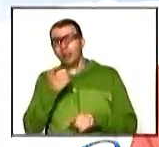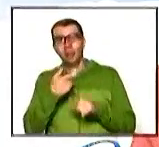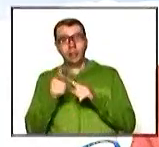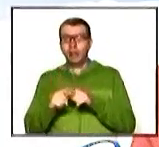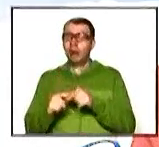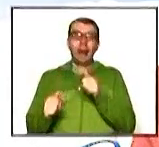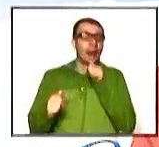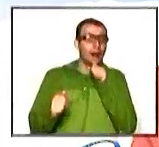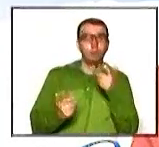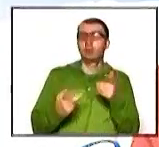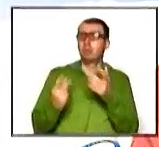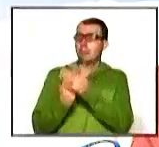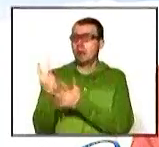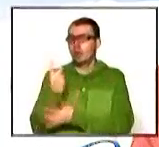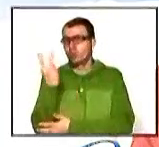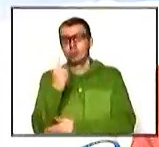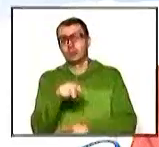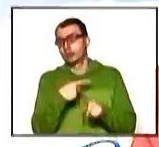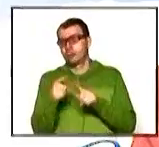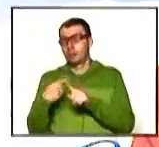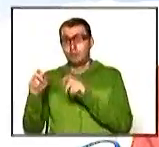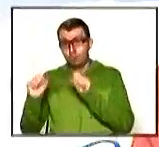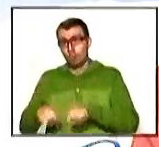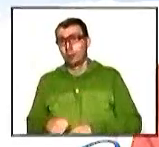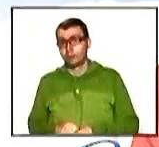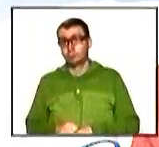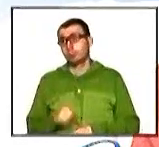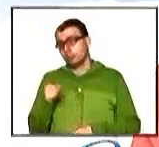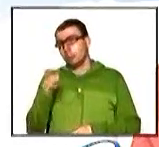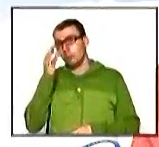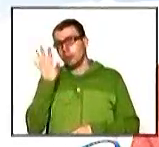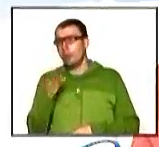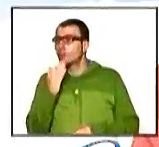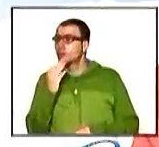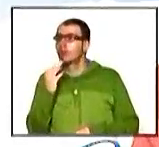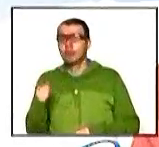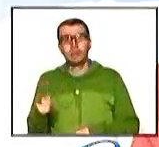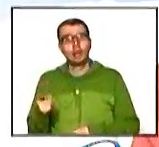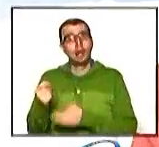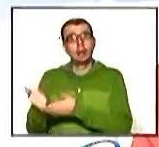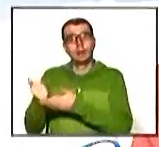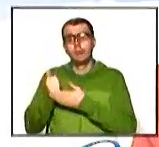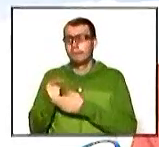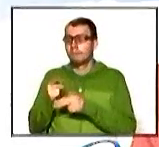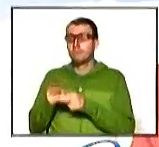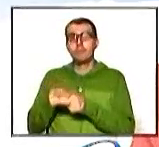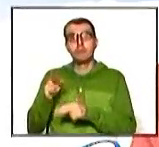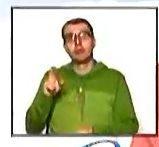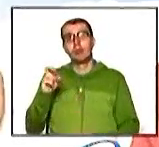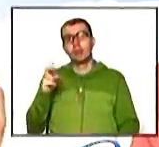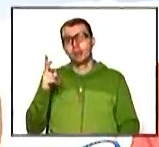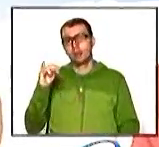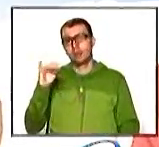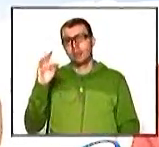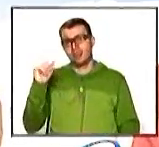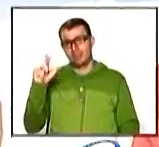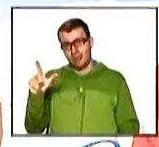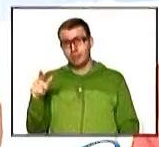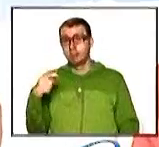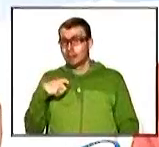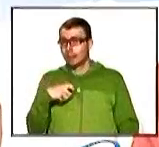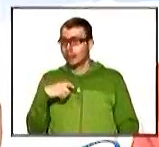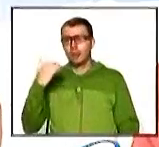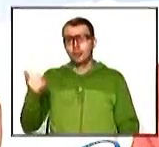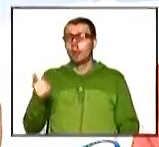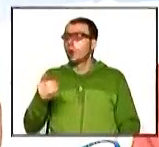dar verdura. Eso puede ser. Hay una bebida ahora rehidratante que se llama Revital, que tiene gran